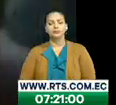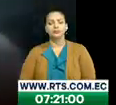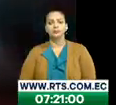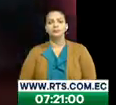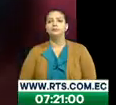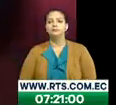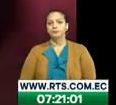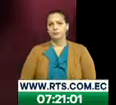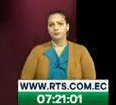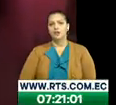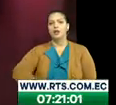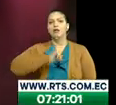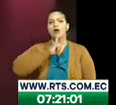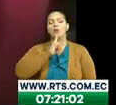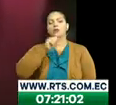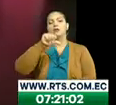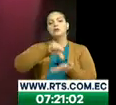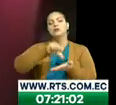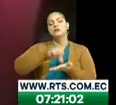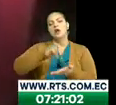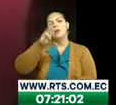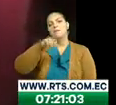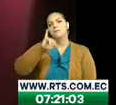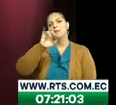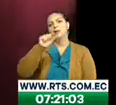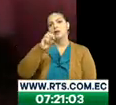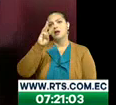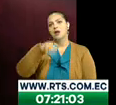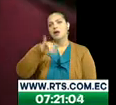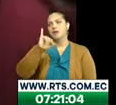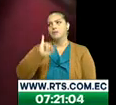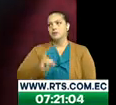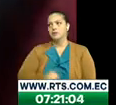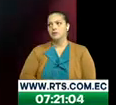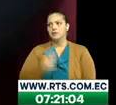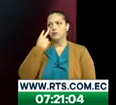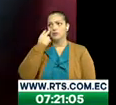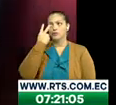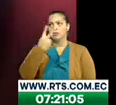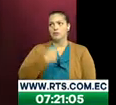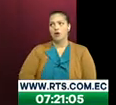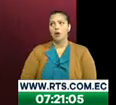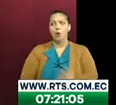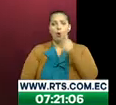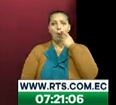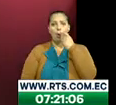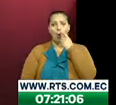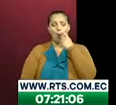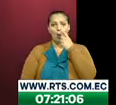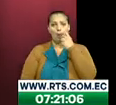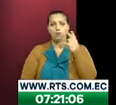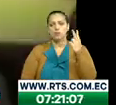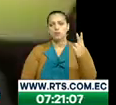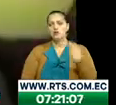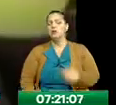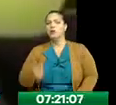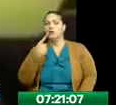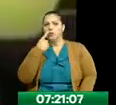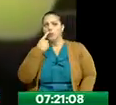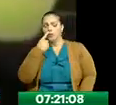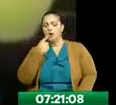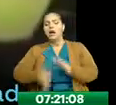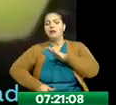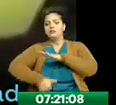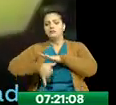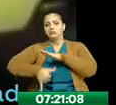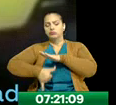En Miami, Estados Unidos, hombres reciben golpiza por parte de dos transexuales a las que acosaban en una pizzería